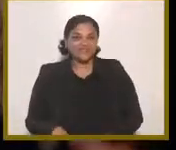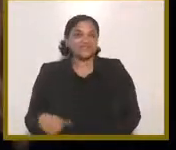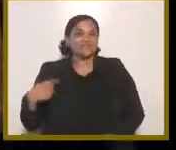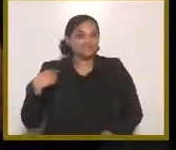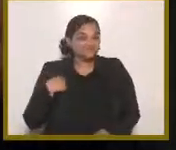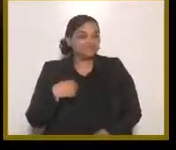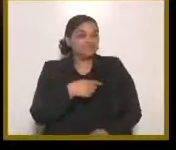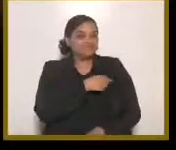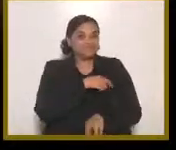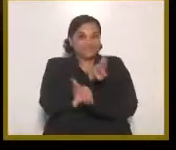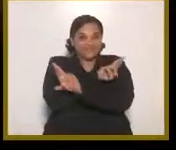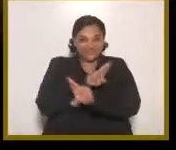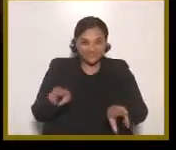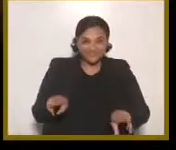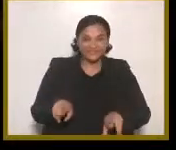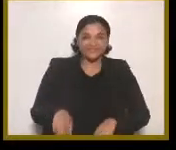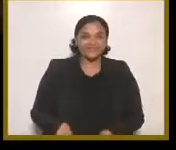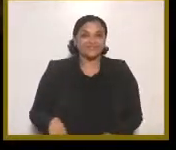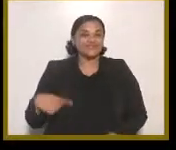Estamos listas.